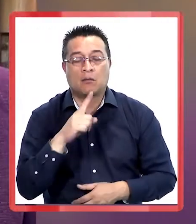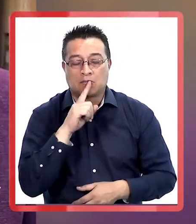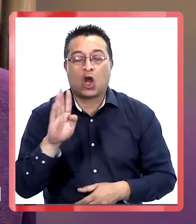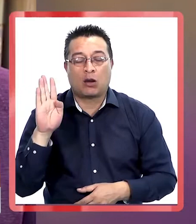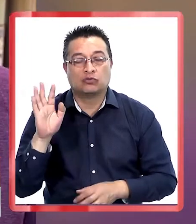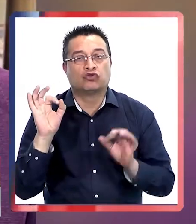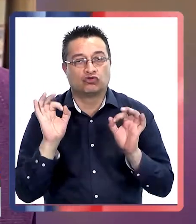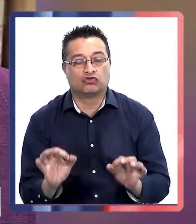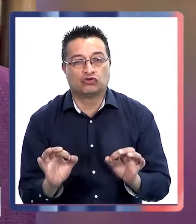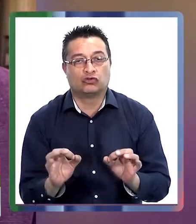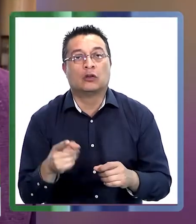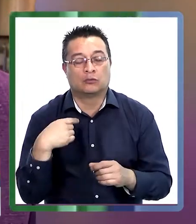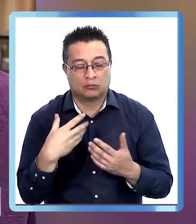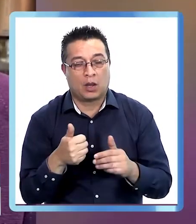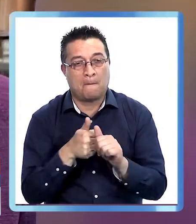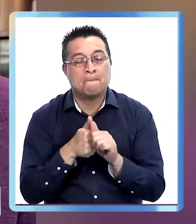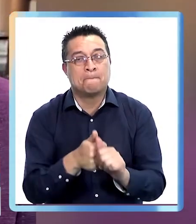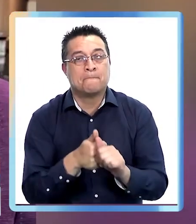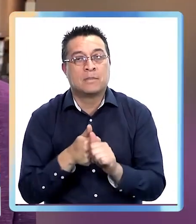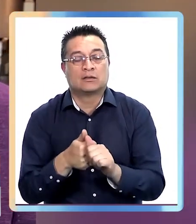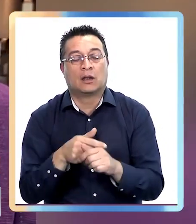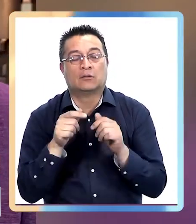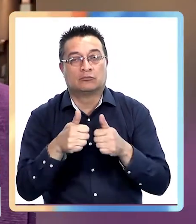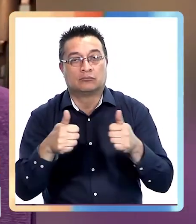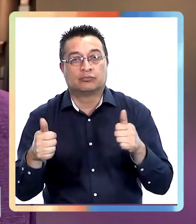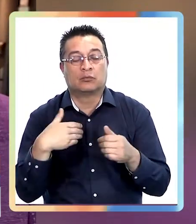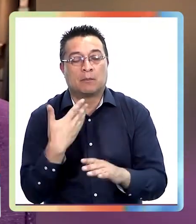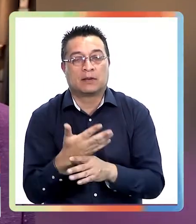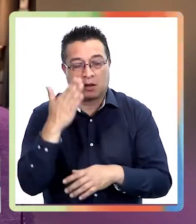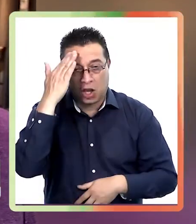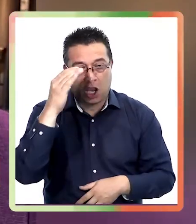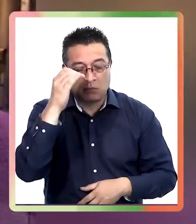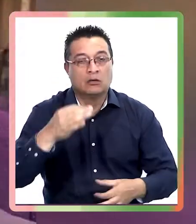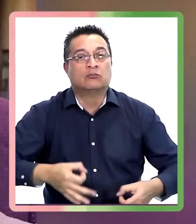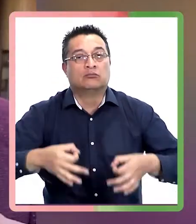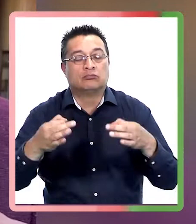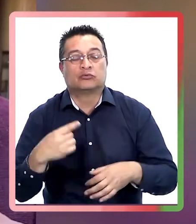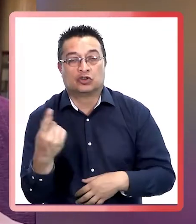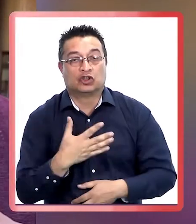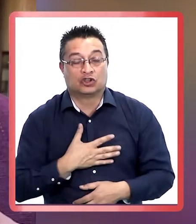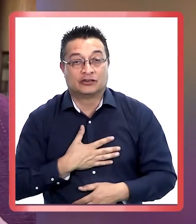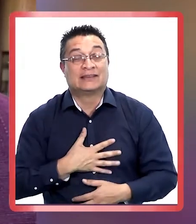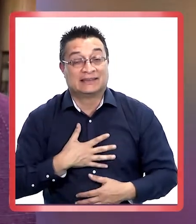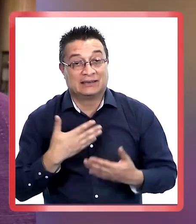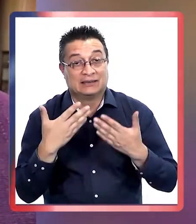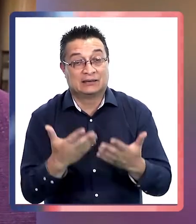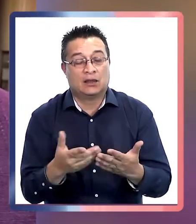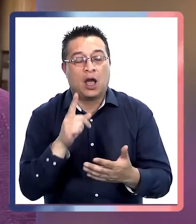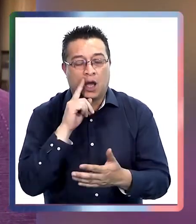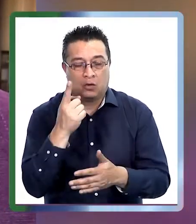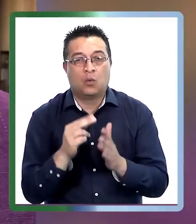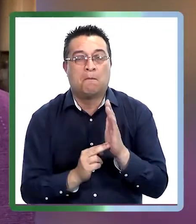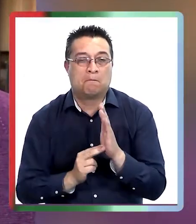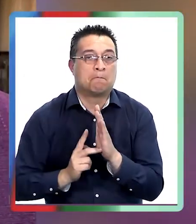compromiso de presionar respecto del Ejecutivo para pedirle una opinión definitiva. Lo que nosotros tenemos claro es que estamos a